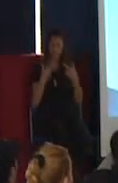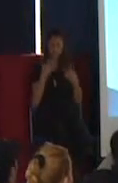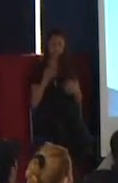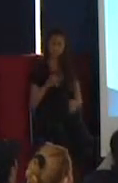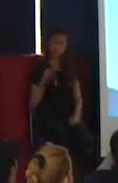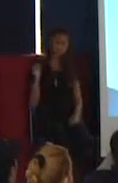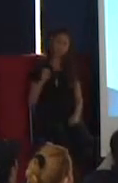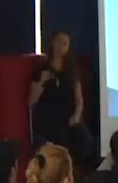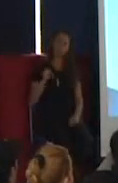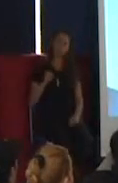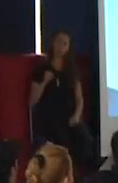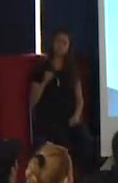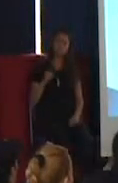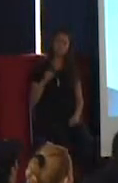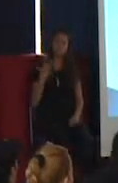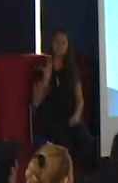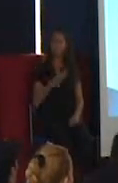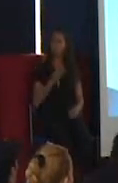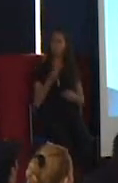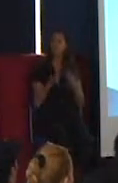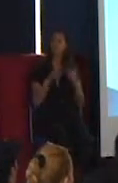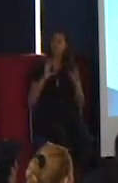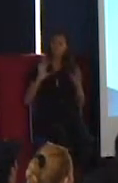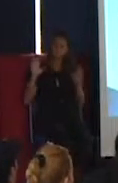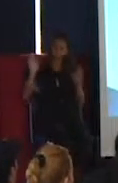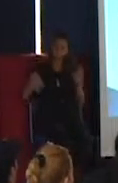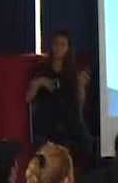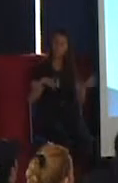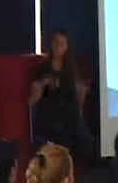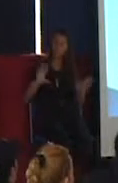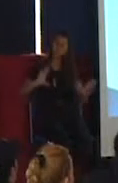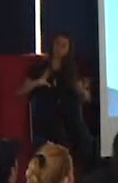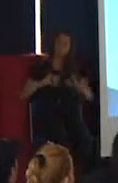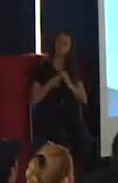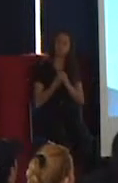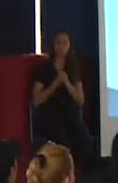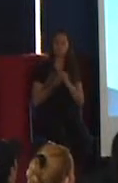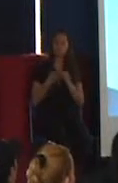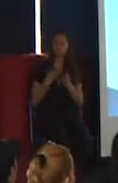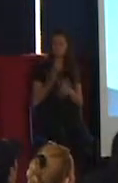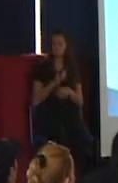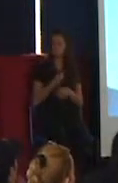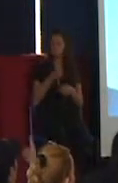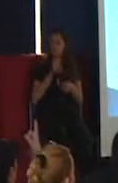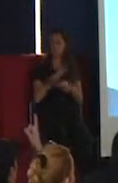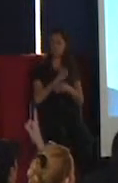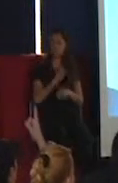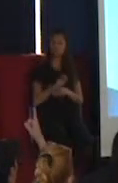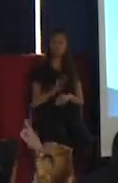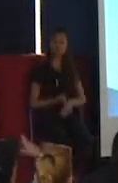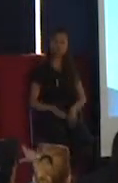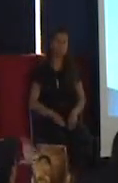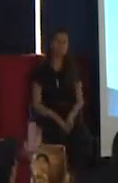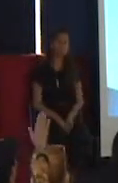efectivamente vamos a incluir esas personas dentro de nuestras instituciones.